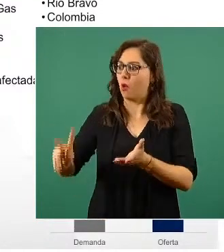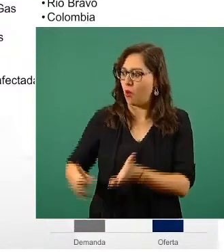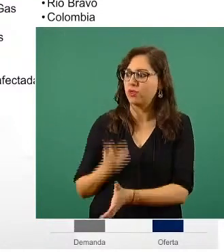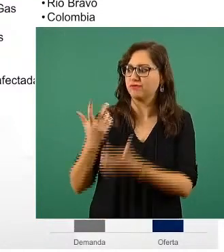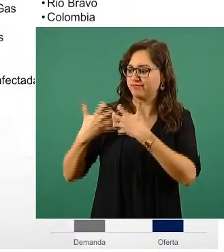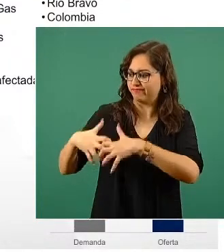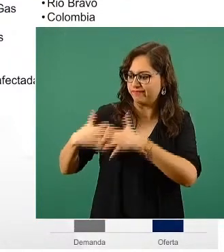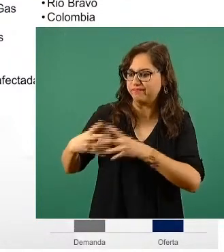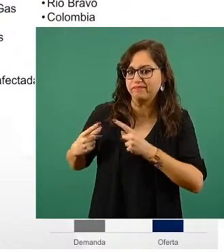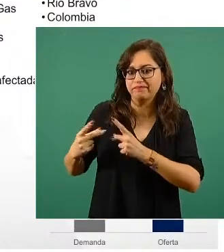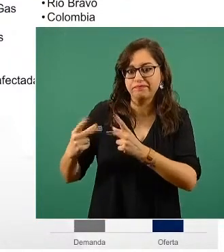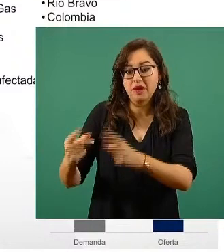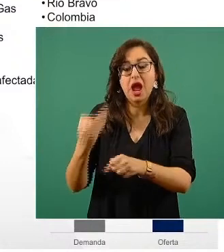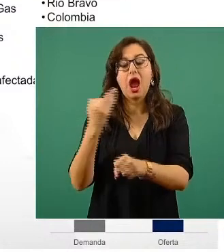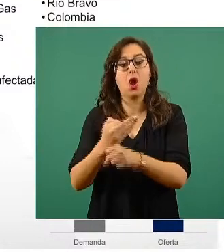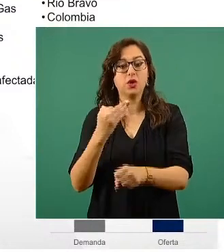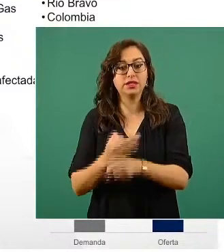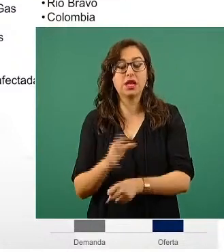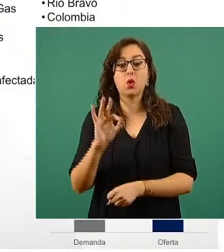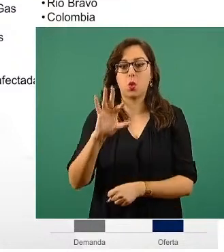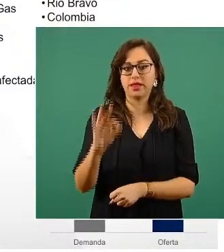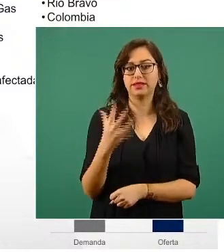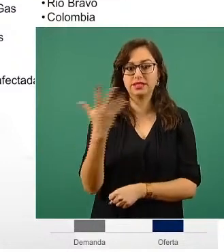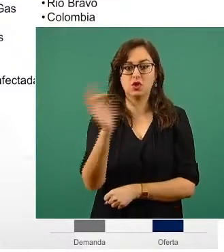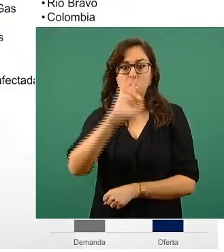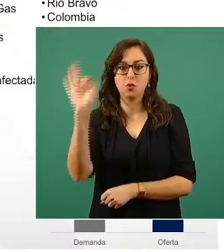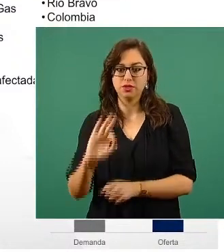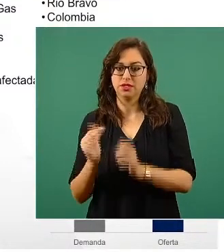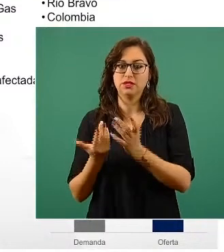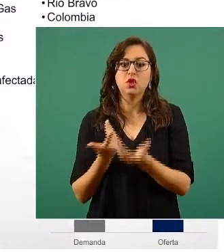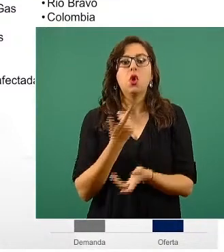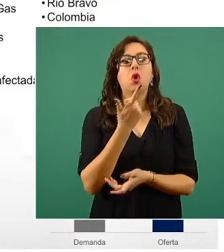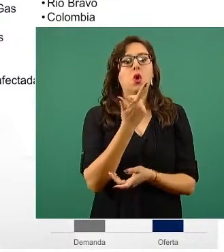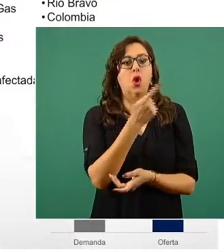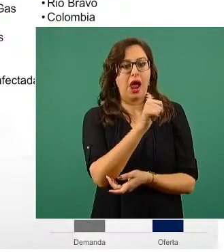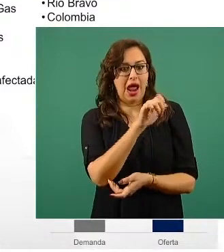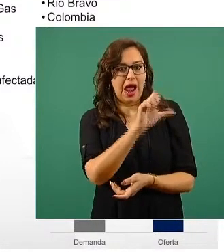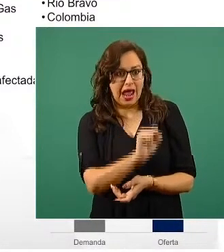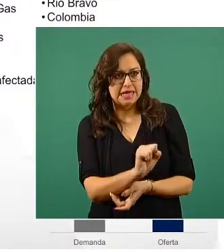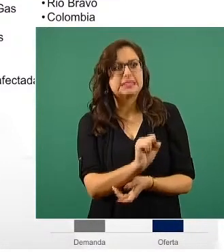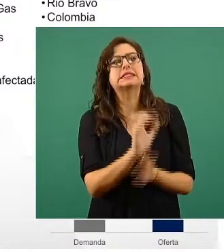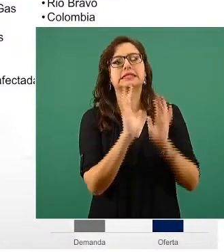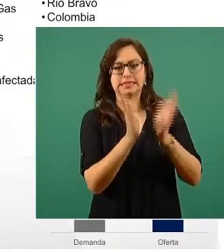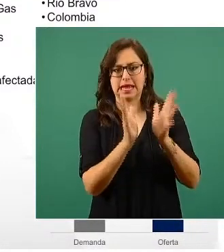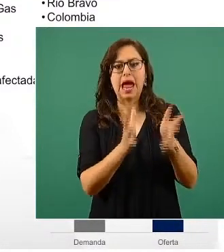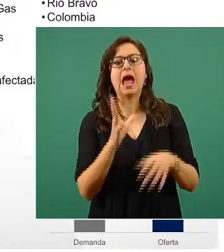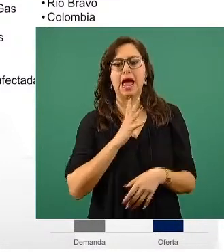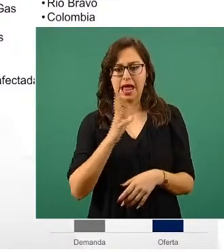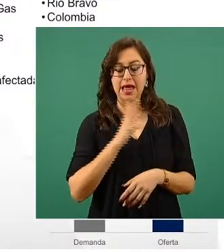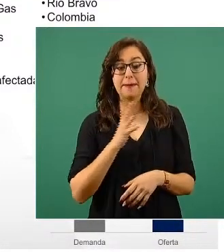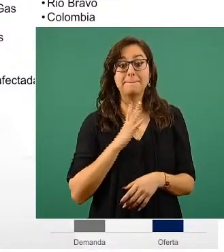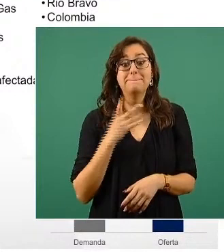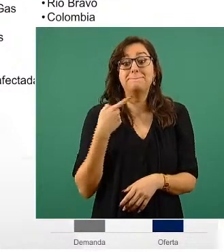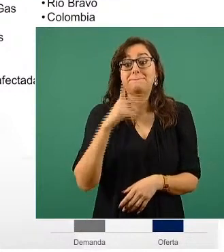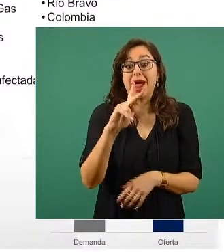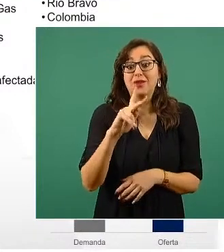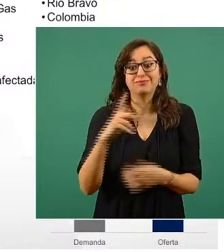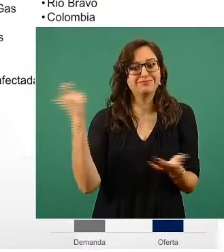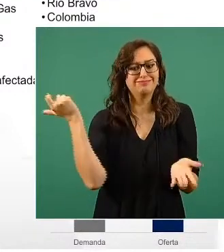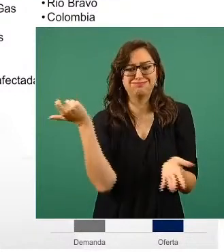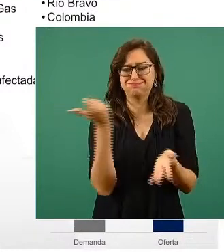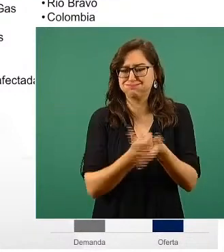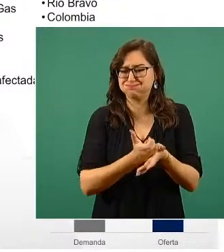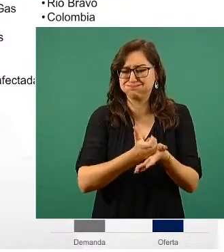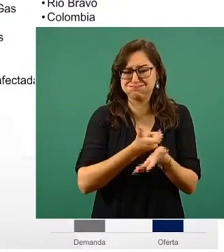45%, pero vean los índices. La especulación está a todo lo que da. El índice de One NOC, que estaba en 350, ya